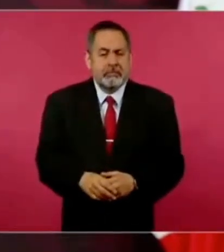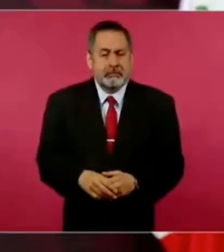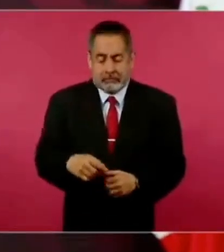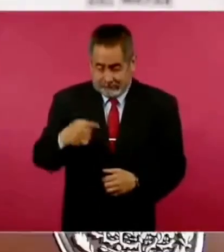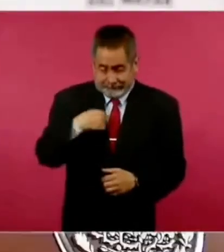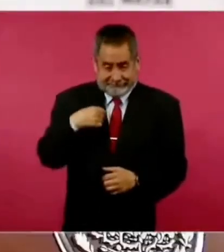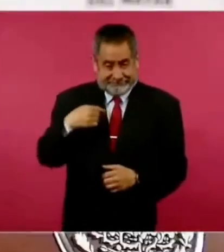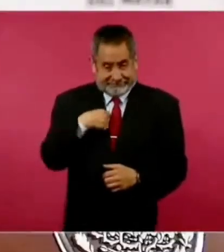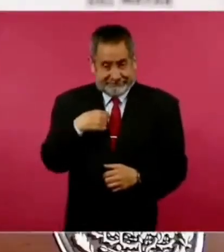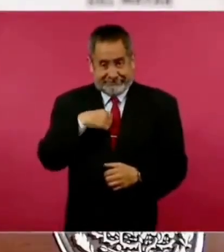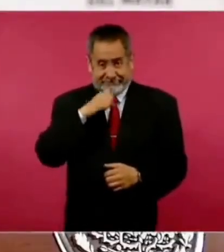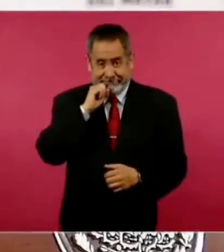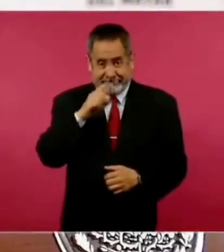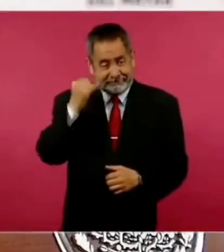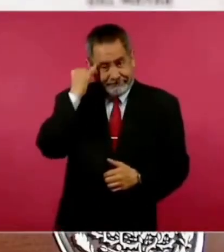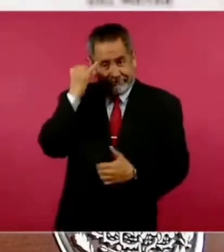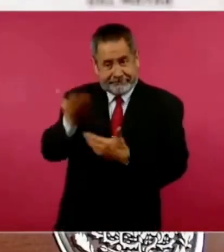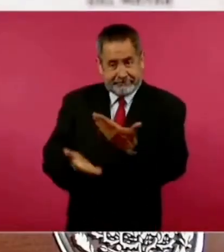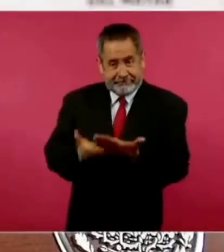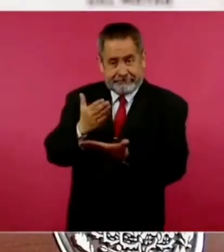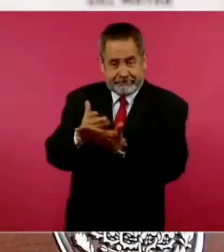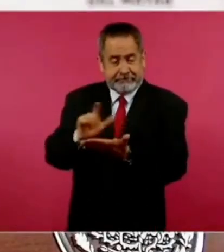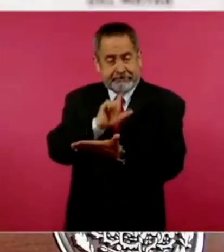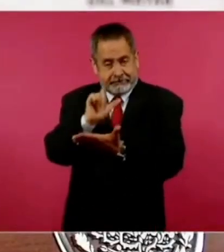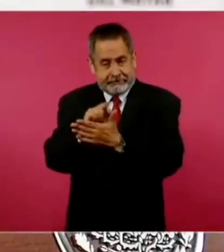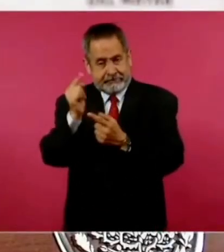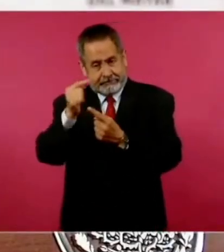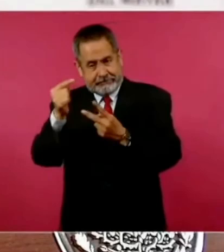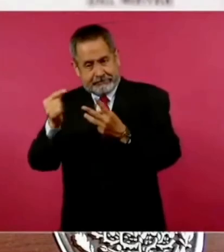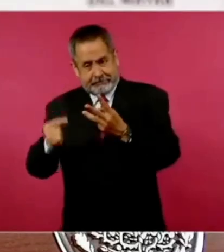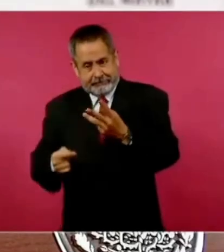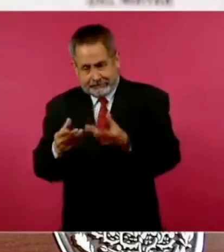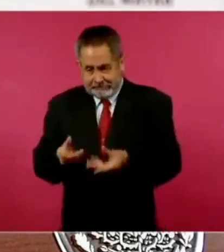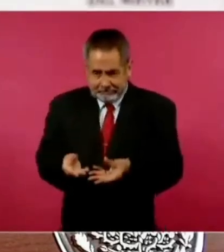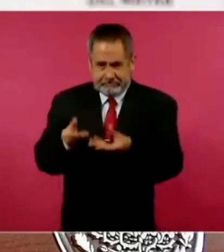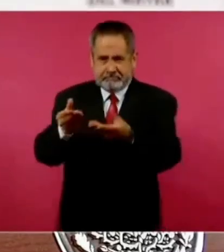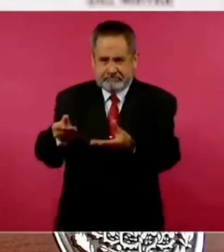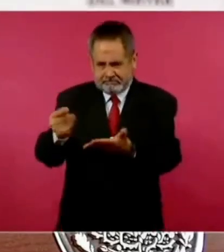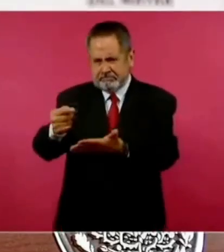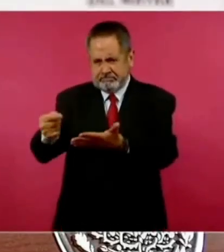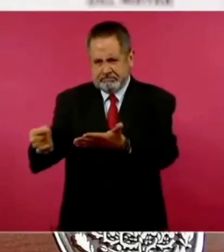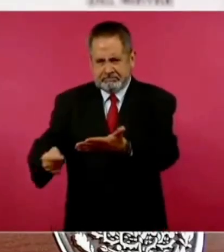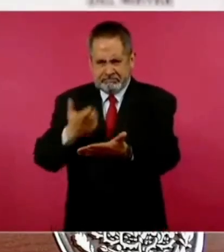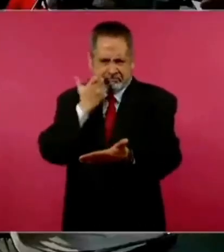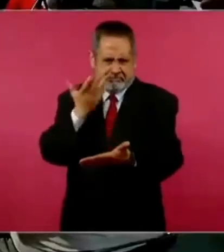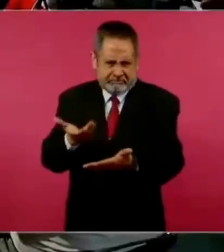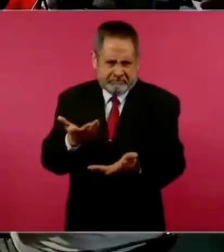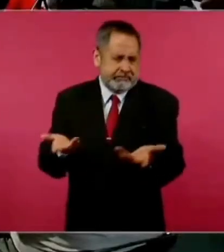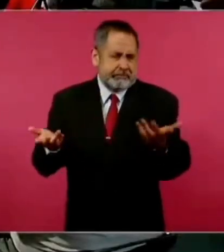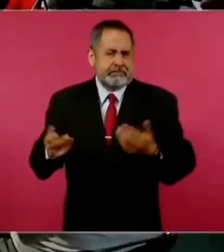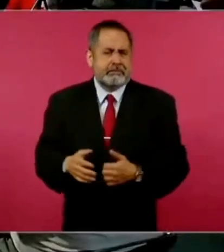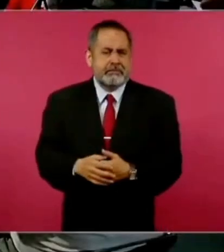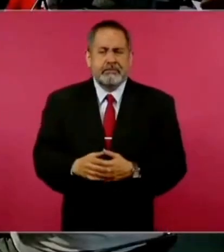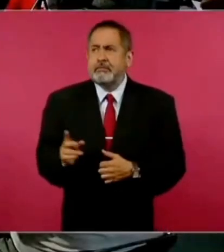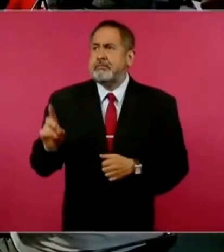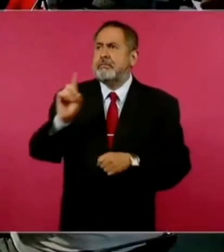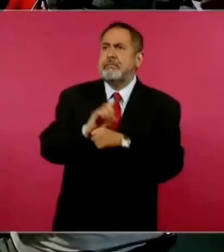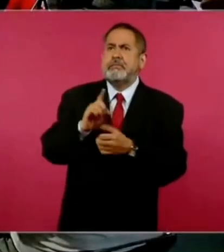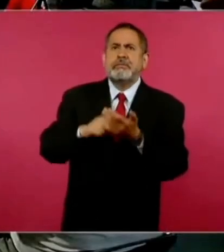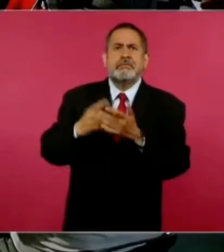paquete de iniciativas del día 5 de